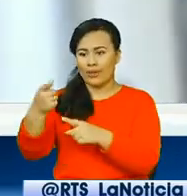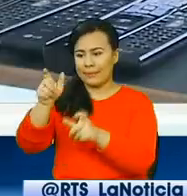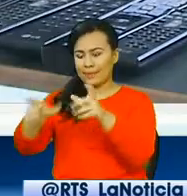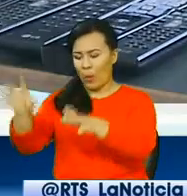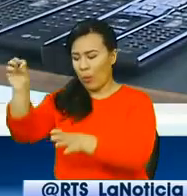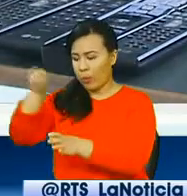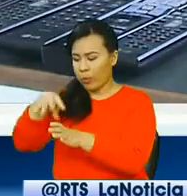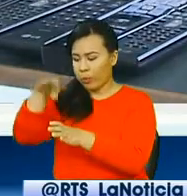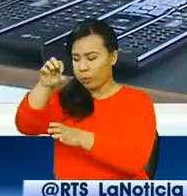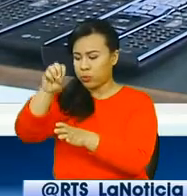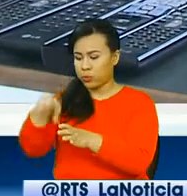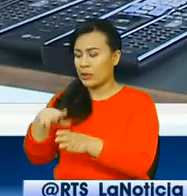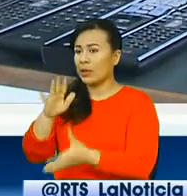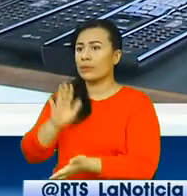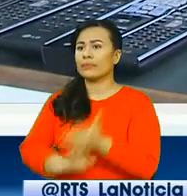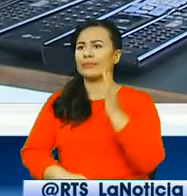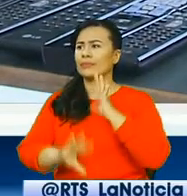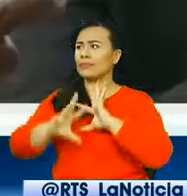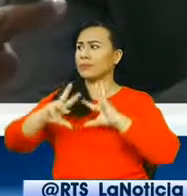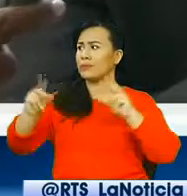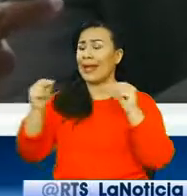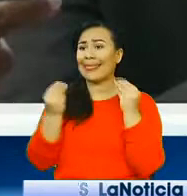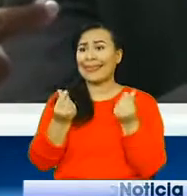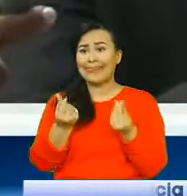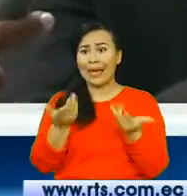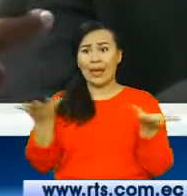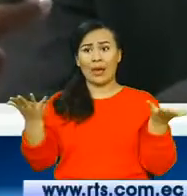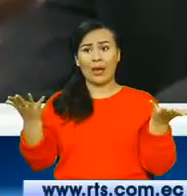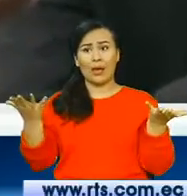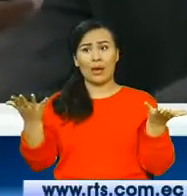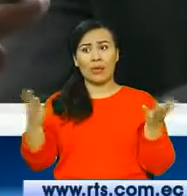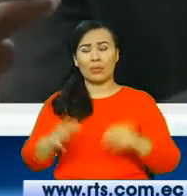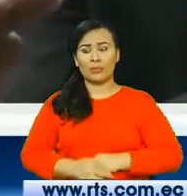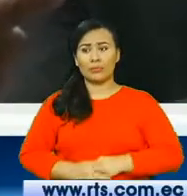cosas, que para ellos les significaba dinero. Yo soy hipertenso.